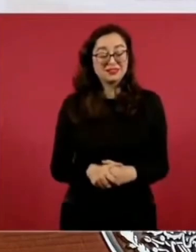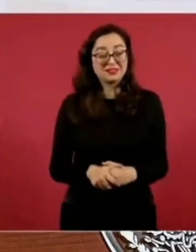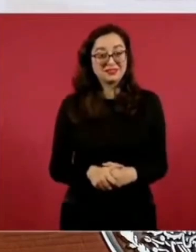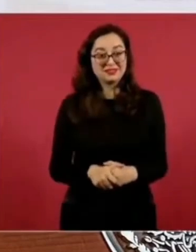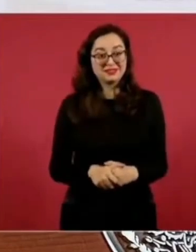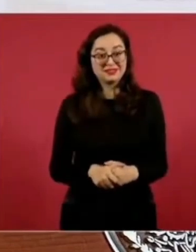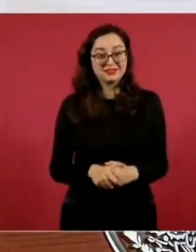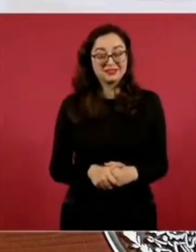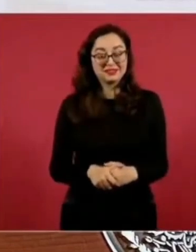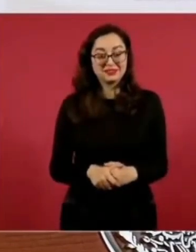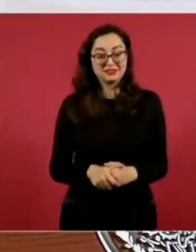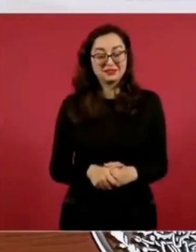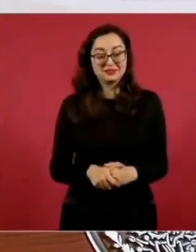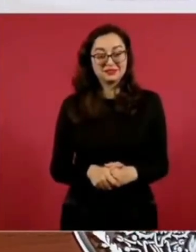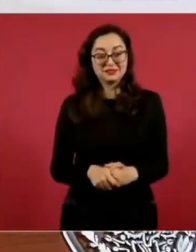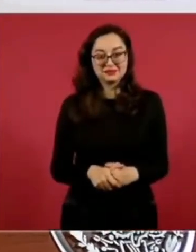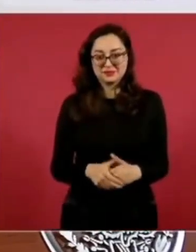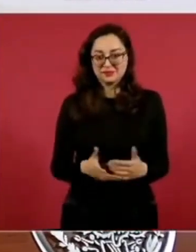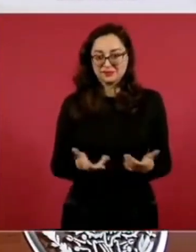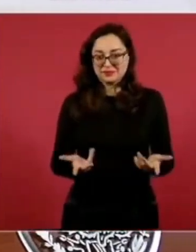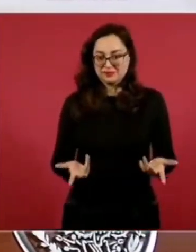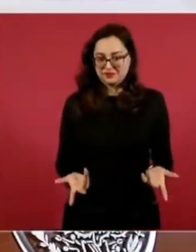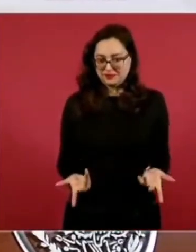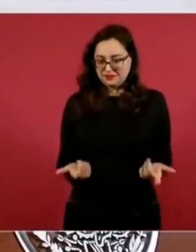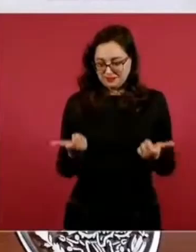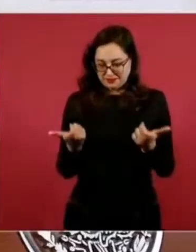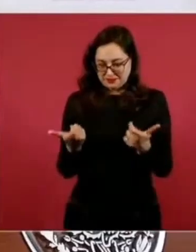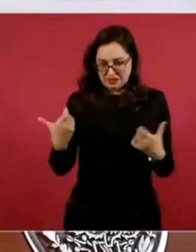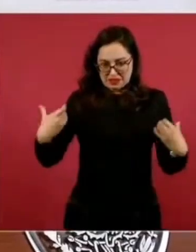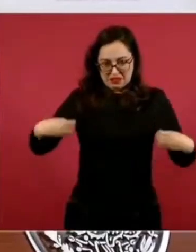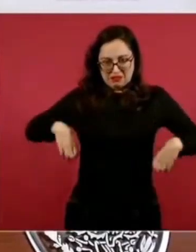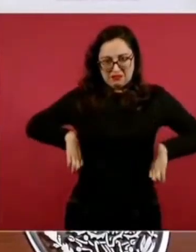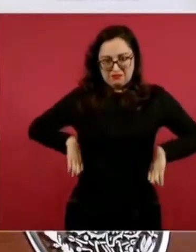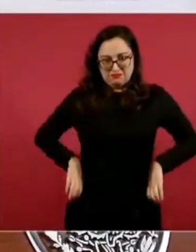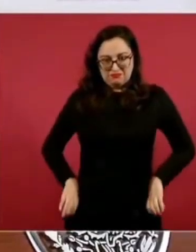¿Cuánto se ganaron en esa operación?